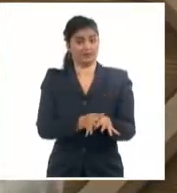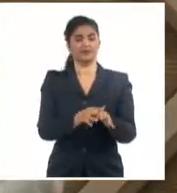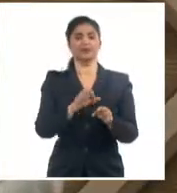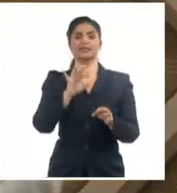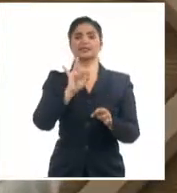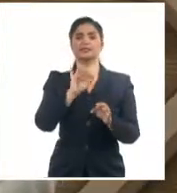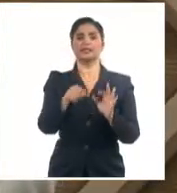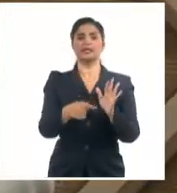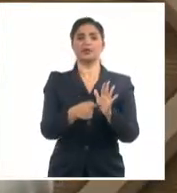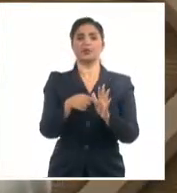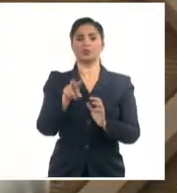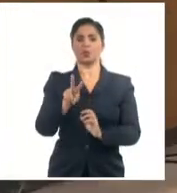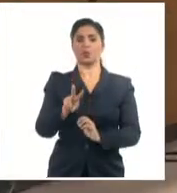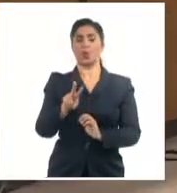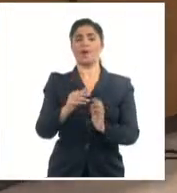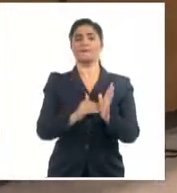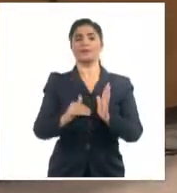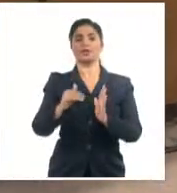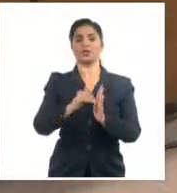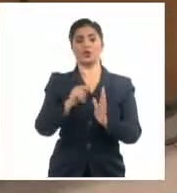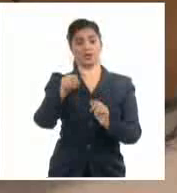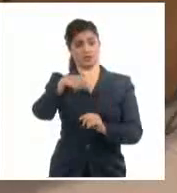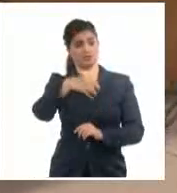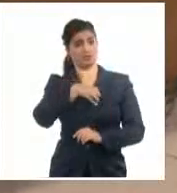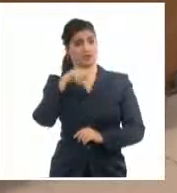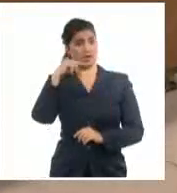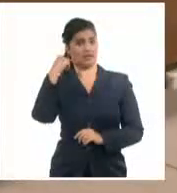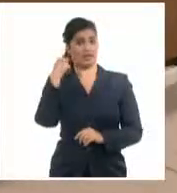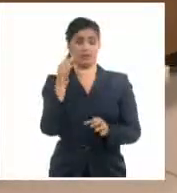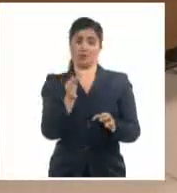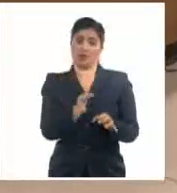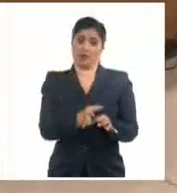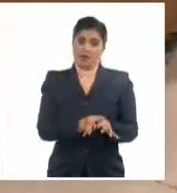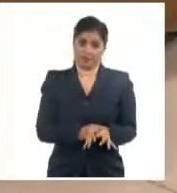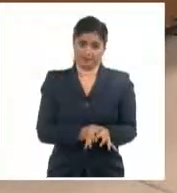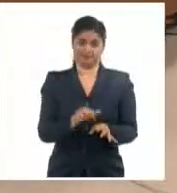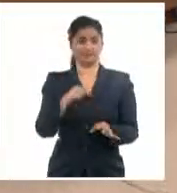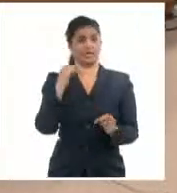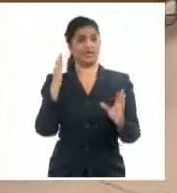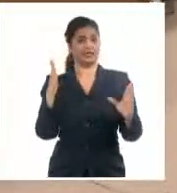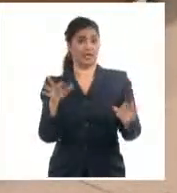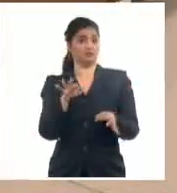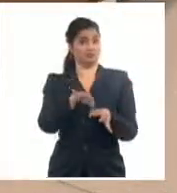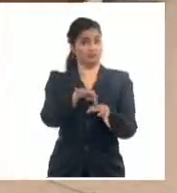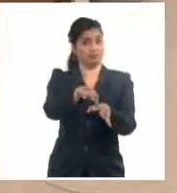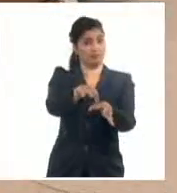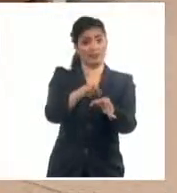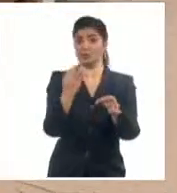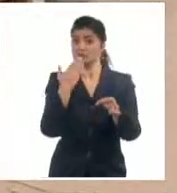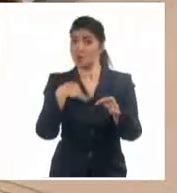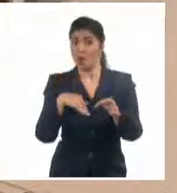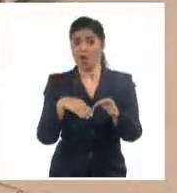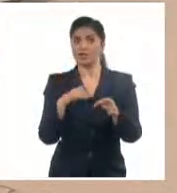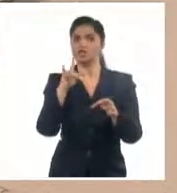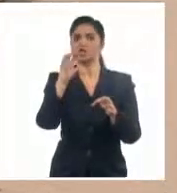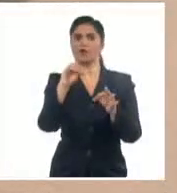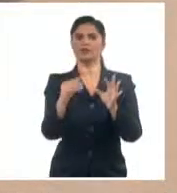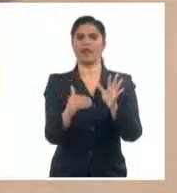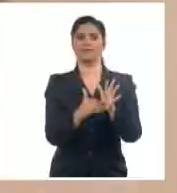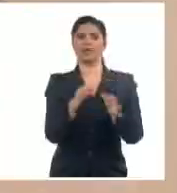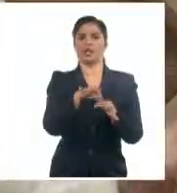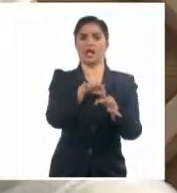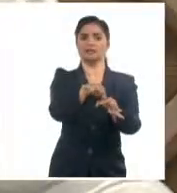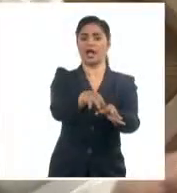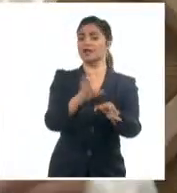millones disponibles en 2023. En el presente año se dejaron de sembrar 90.000 hectáreas, lo que significa 6 millones de